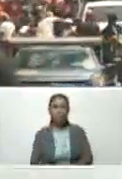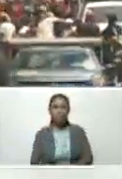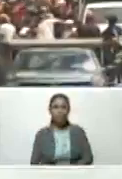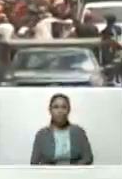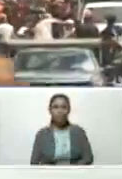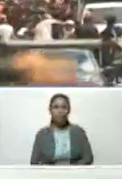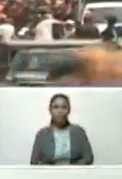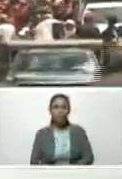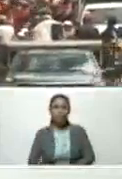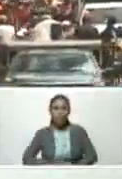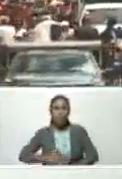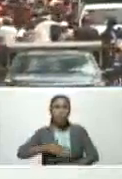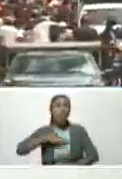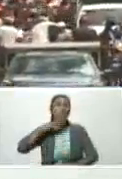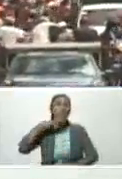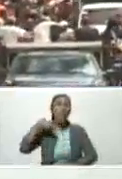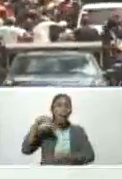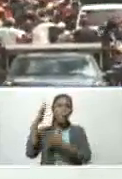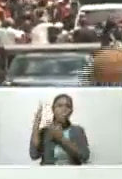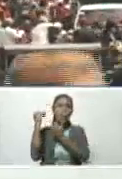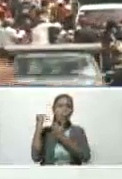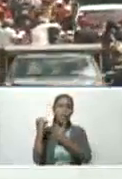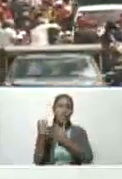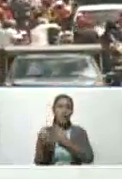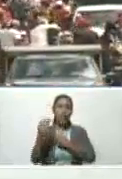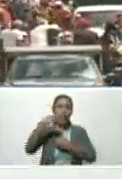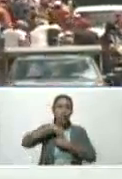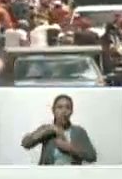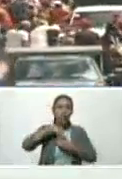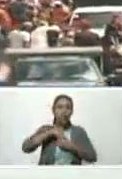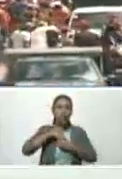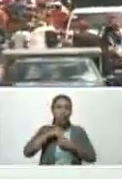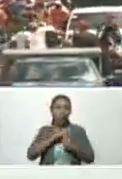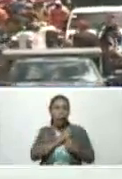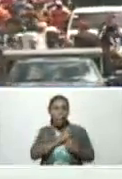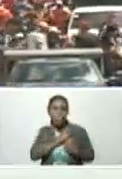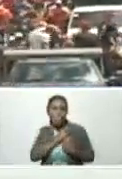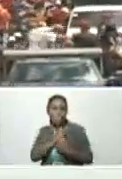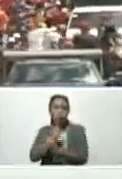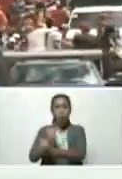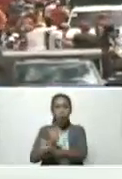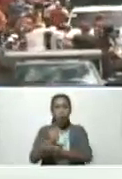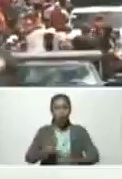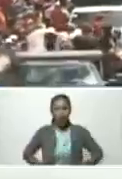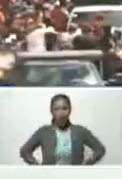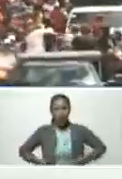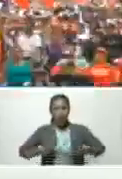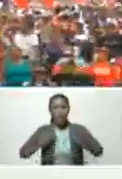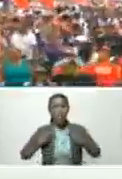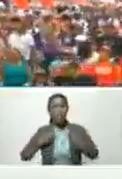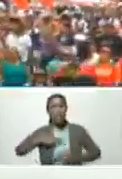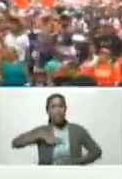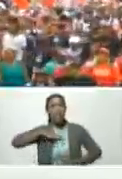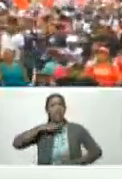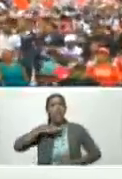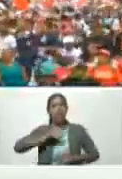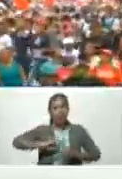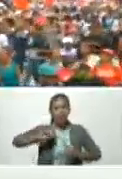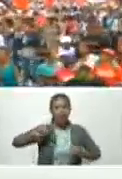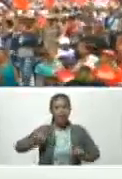llena de esperanza, llena de amor, llena de vida, llena de